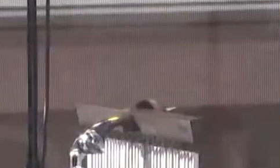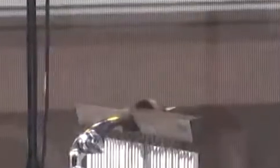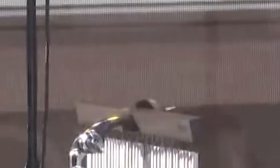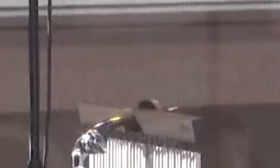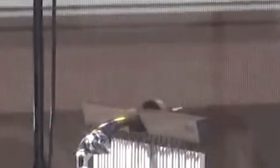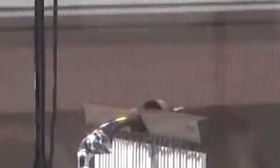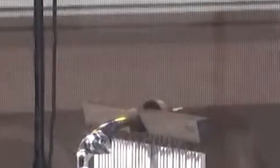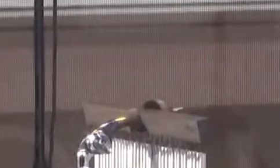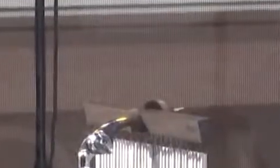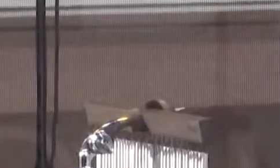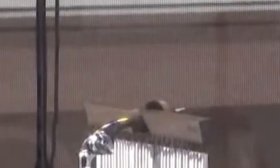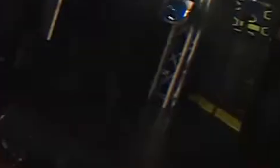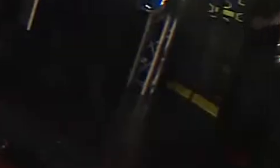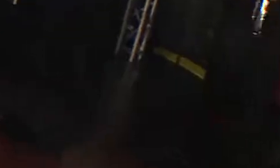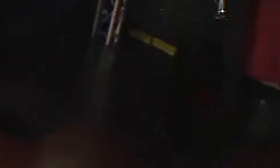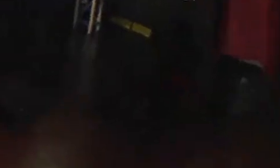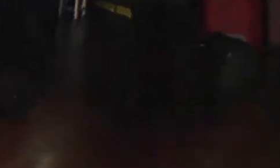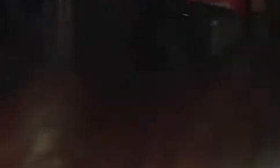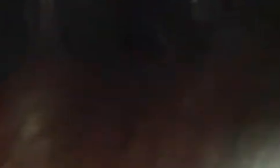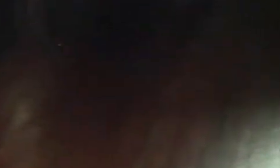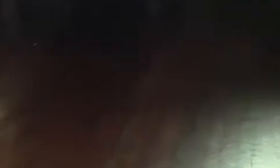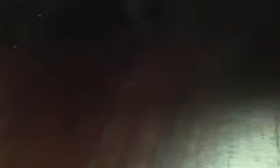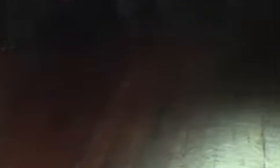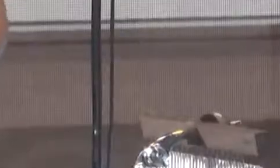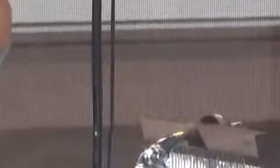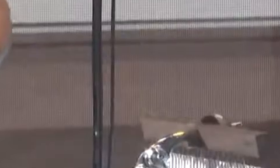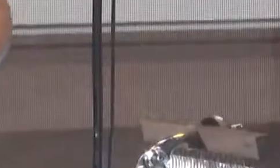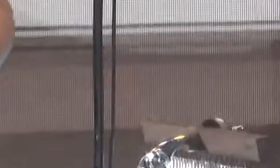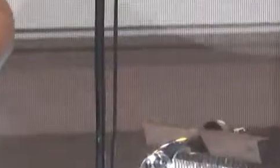lo suficiente, yo estoy aquí.